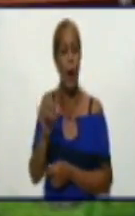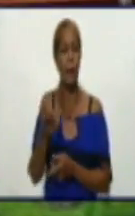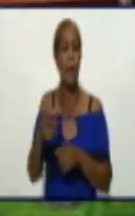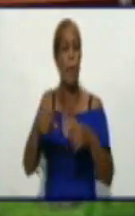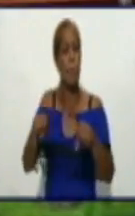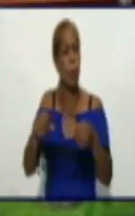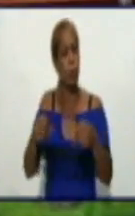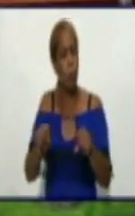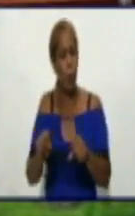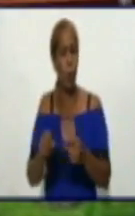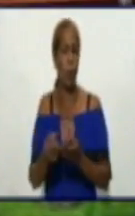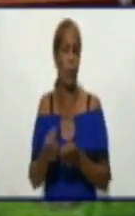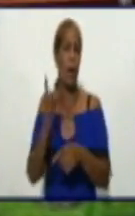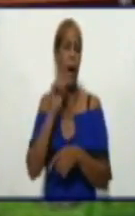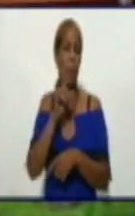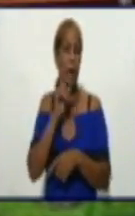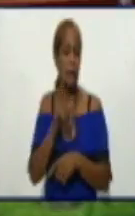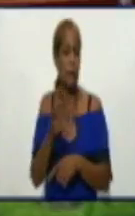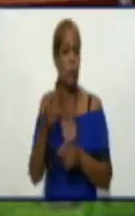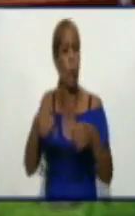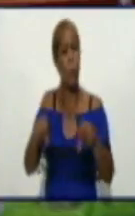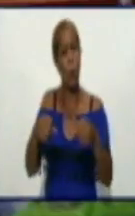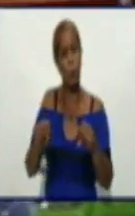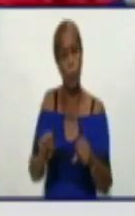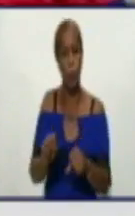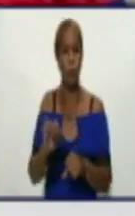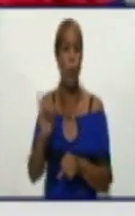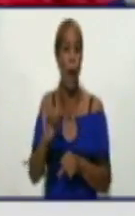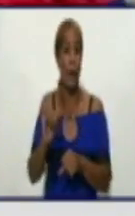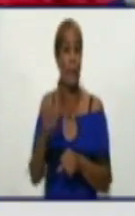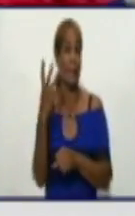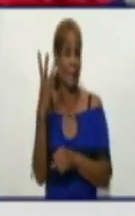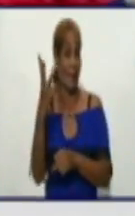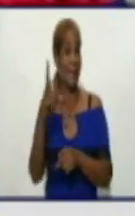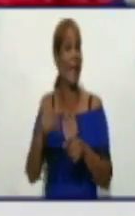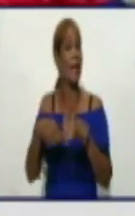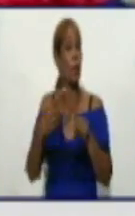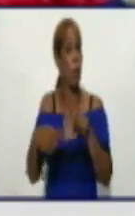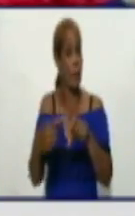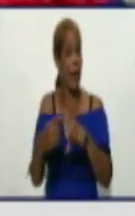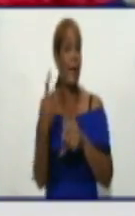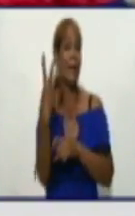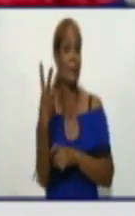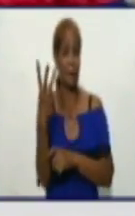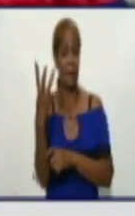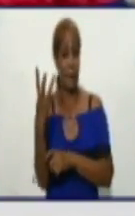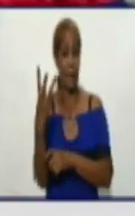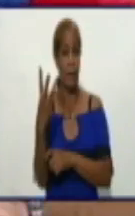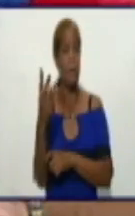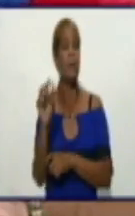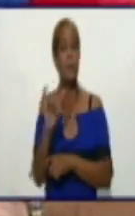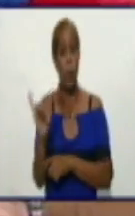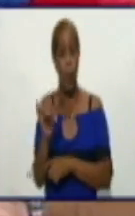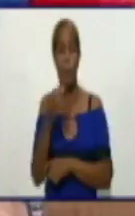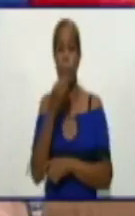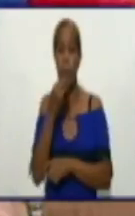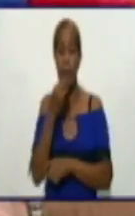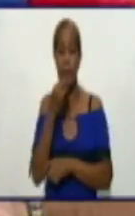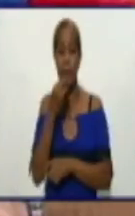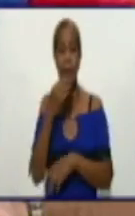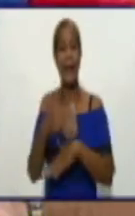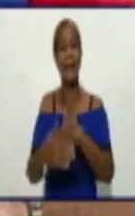para el uso personal. ¿Los tres pueden pasar por ese proceso? Los tres pueden pasar por ese proceso. Lo único que no incluye